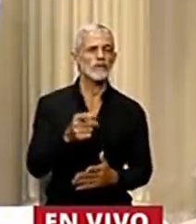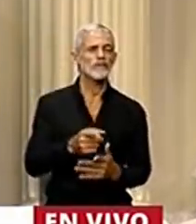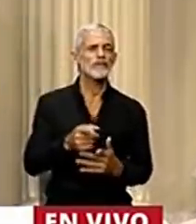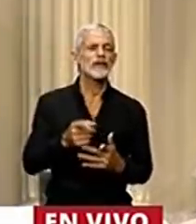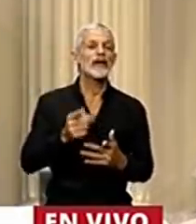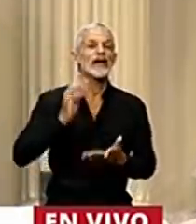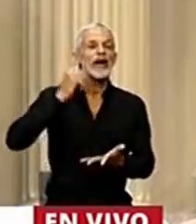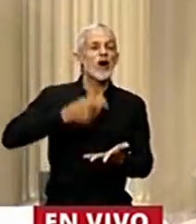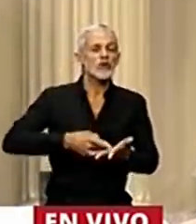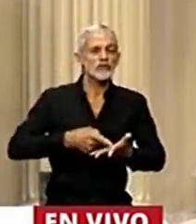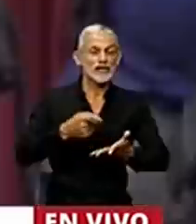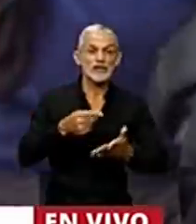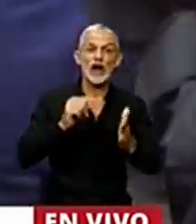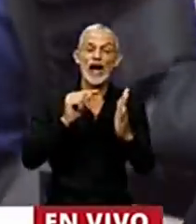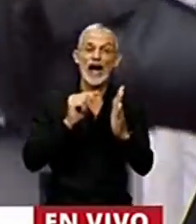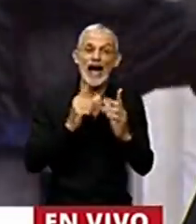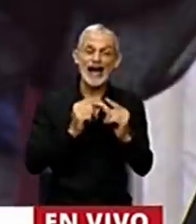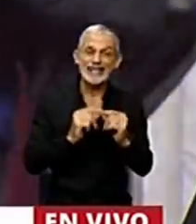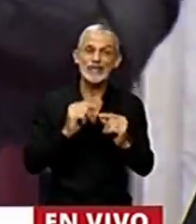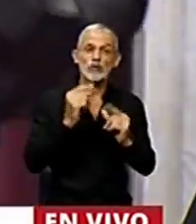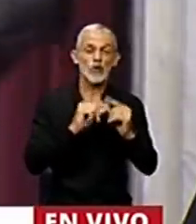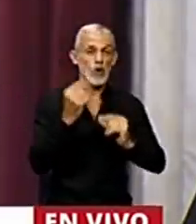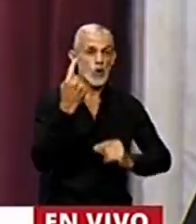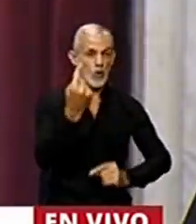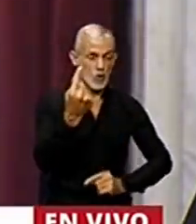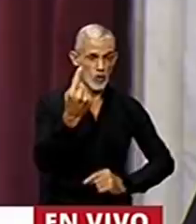en consideración, el artículo primero